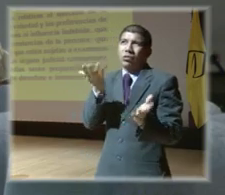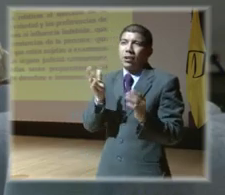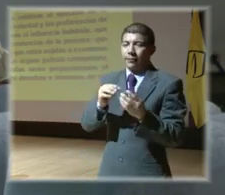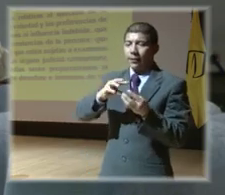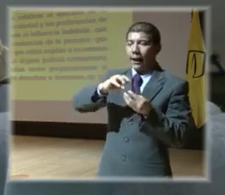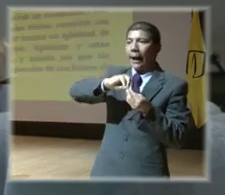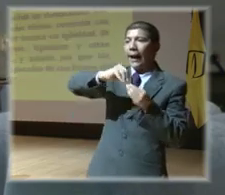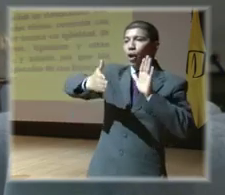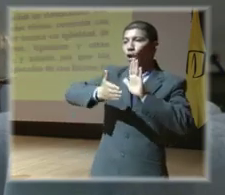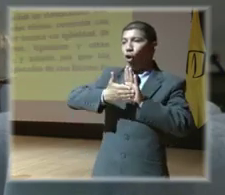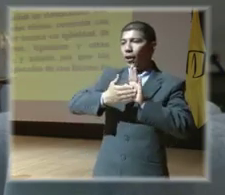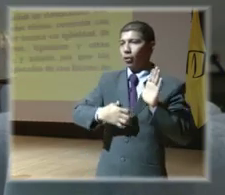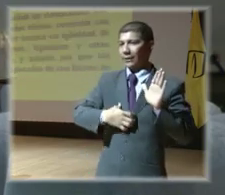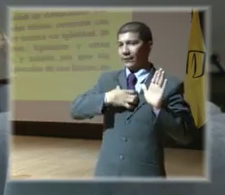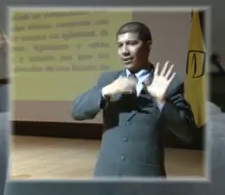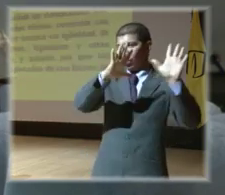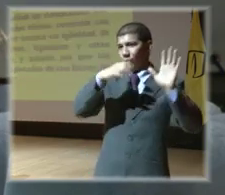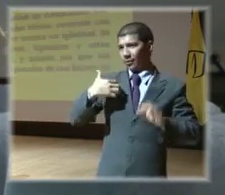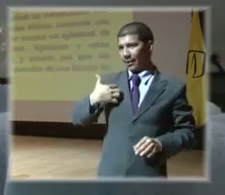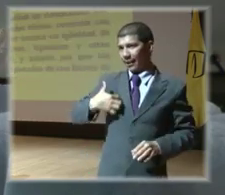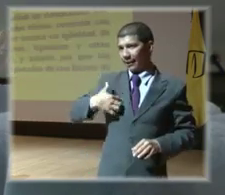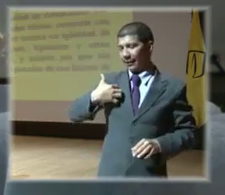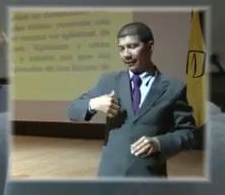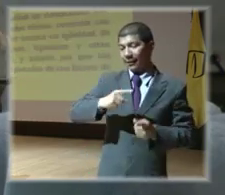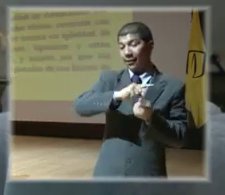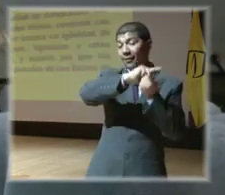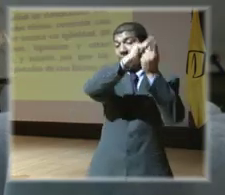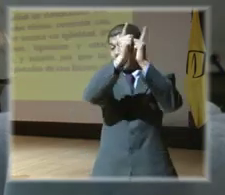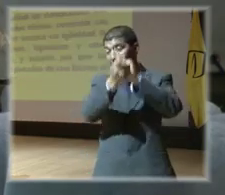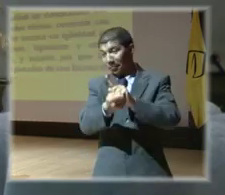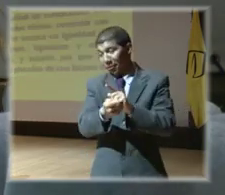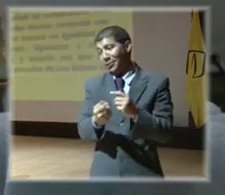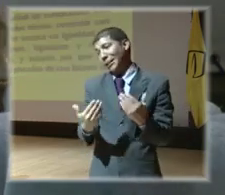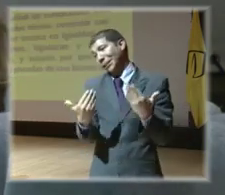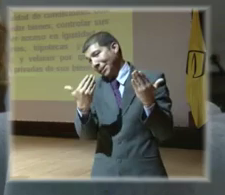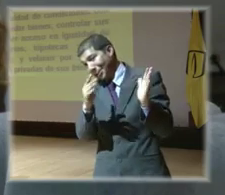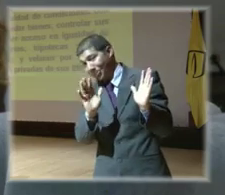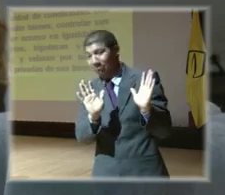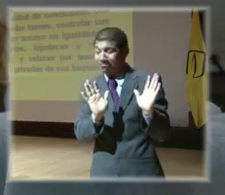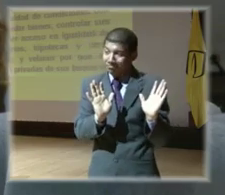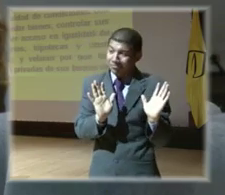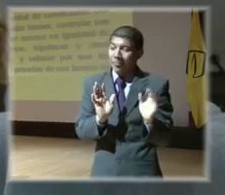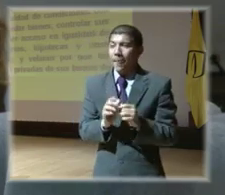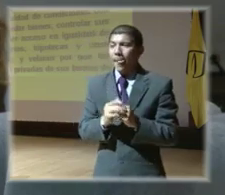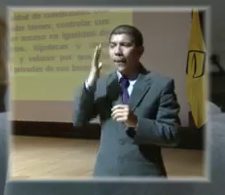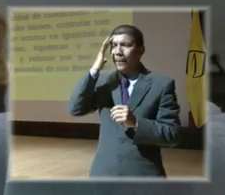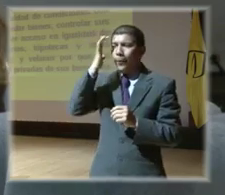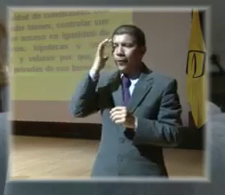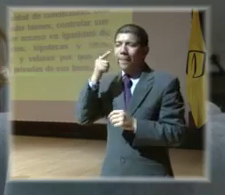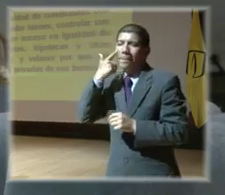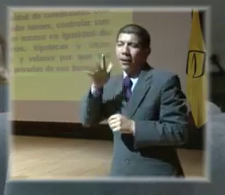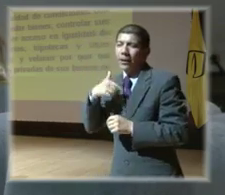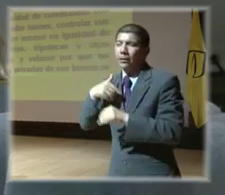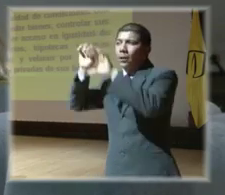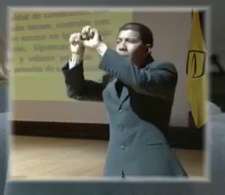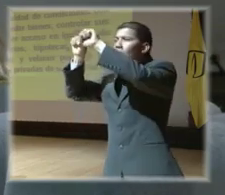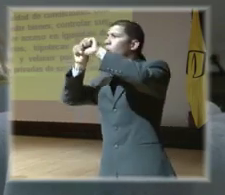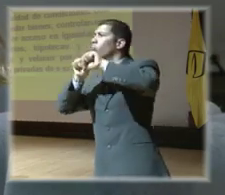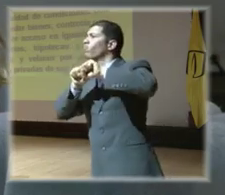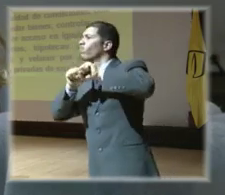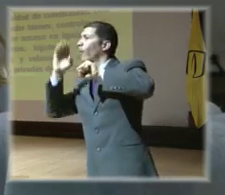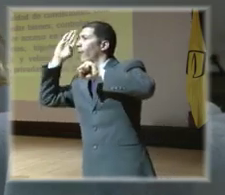Civil argentino, que yo creo que es un poquito más beneficiosa de lo que dijo Fran, de la visión pesimista, pero prevé también que la propia